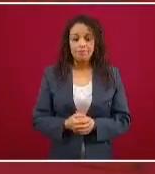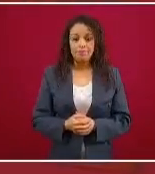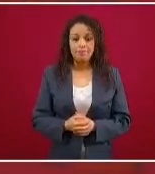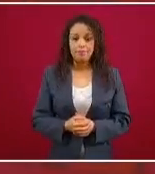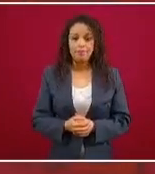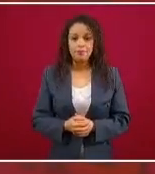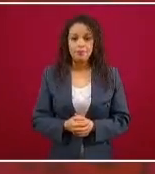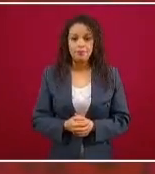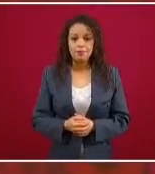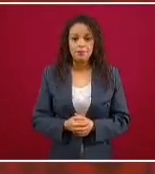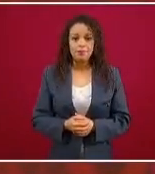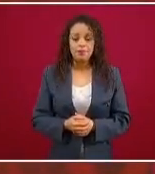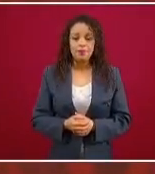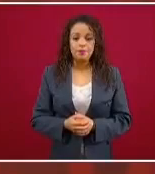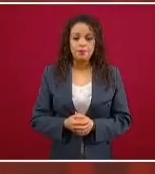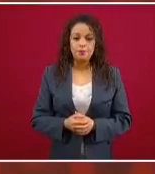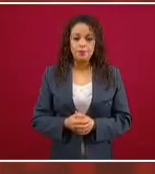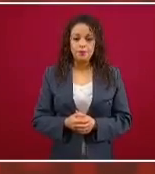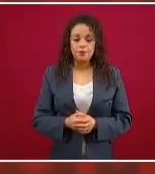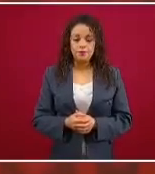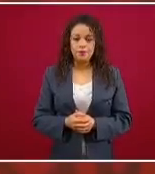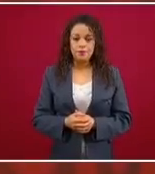y